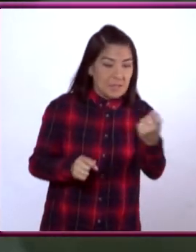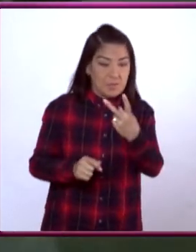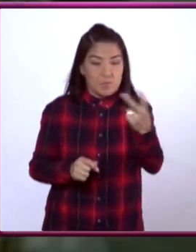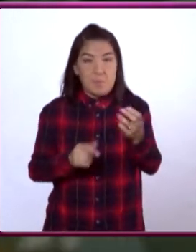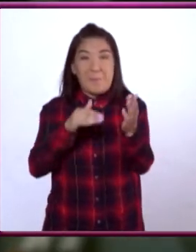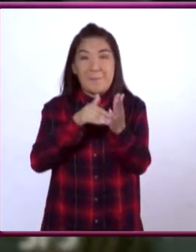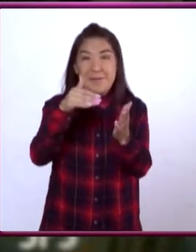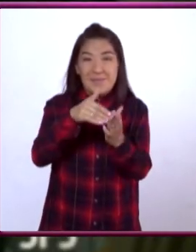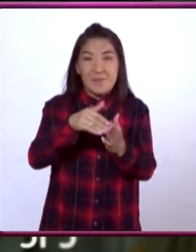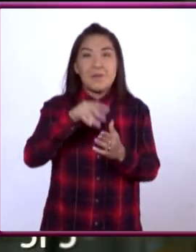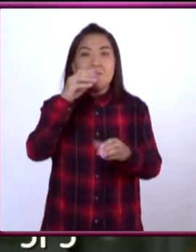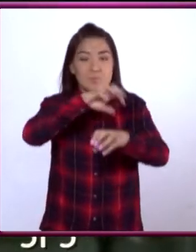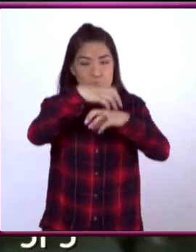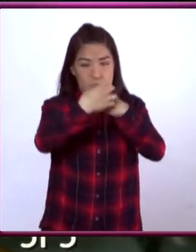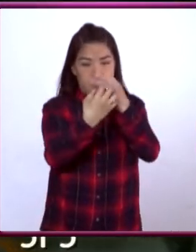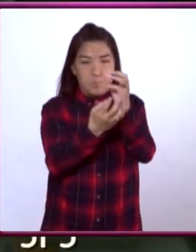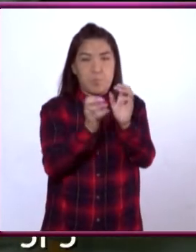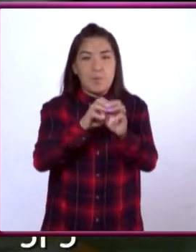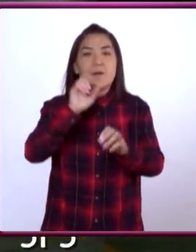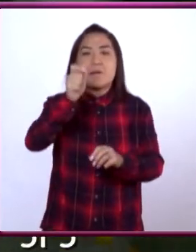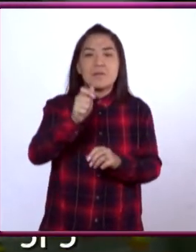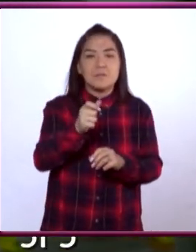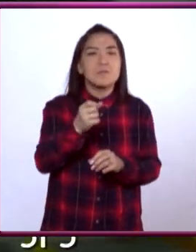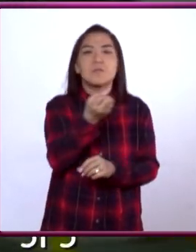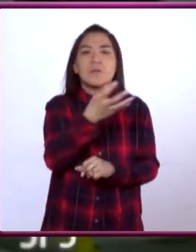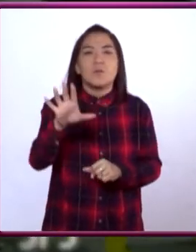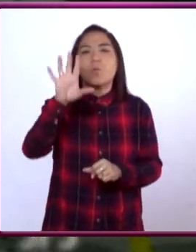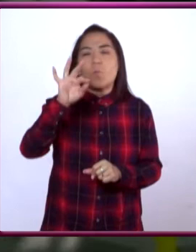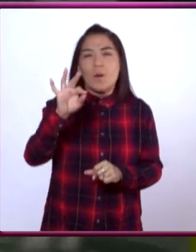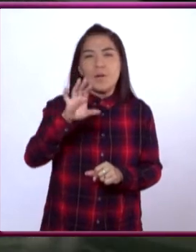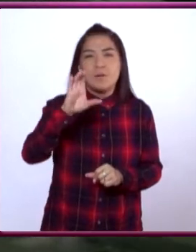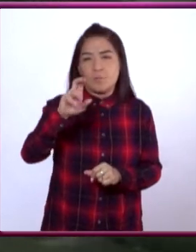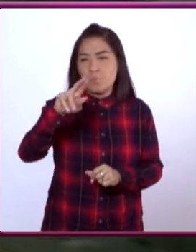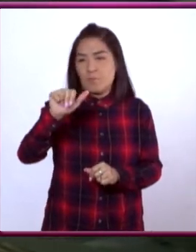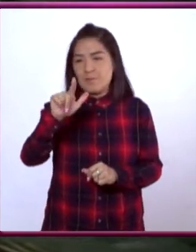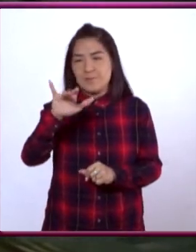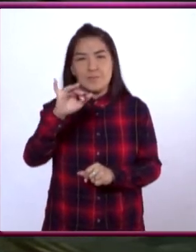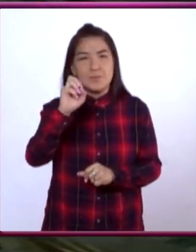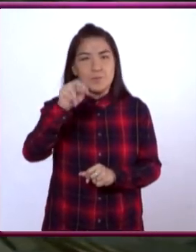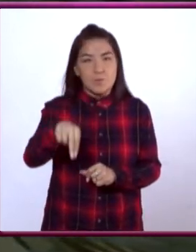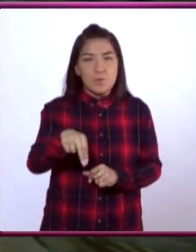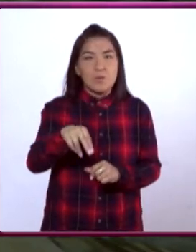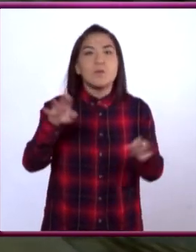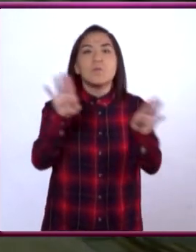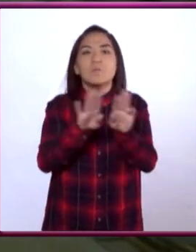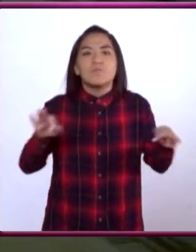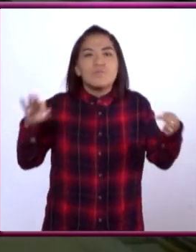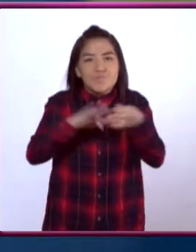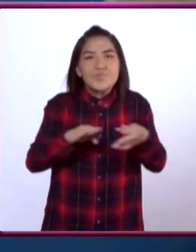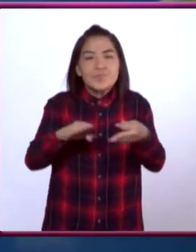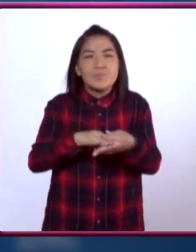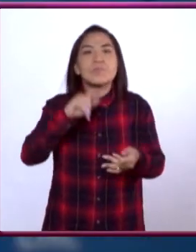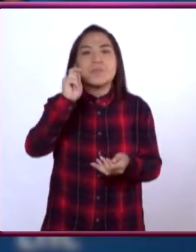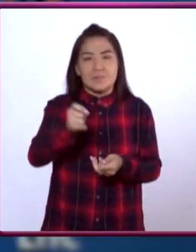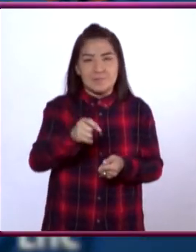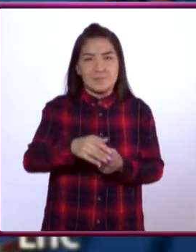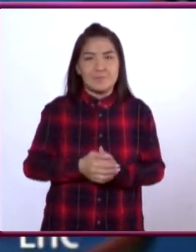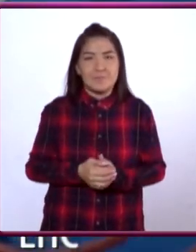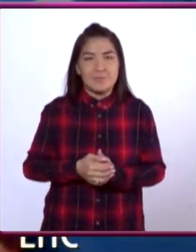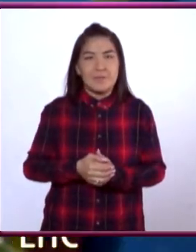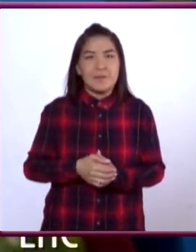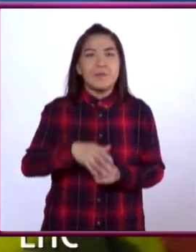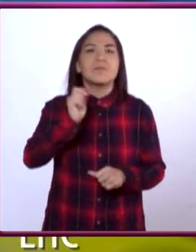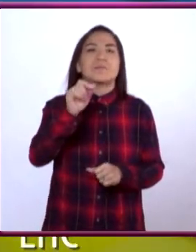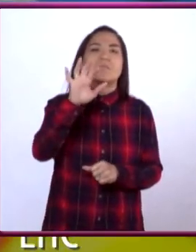son 100, 200 billones de partículas, en realidad solo estamos generando en promedio 40 colisiones. Entonces, lo que hacemos es lo hacemos muy frecuente, lo